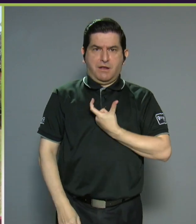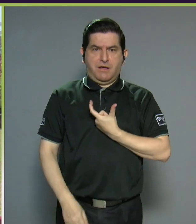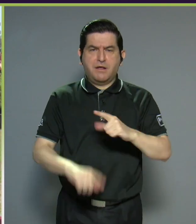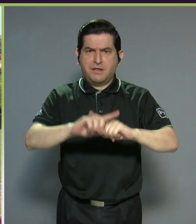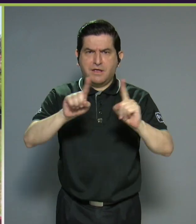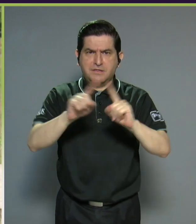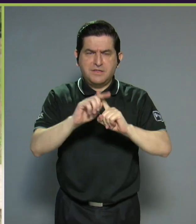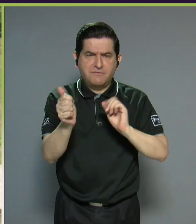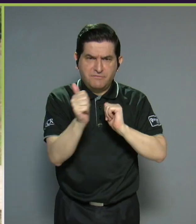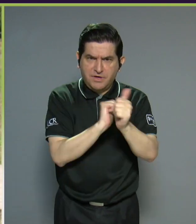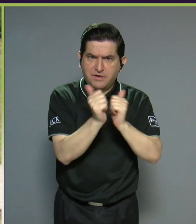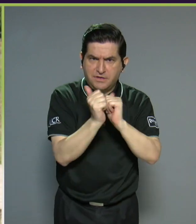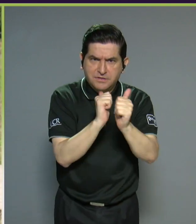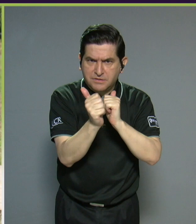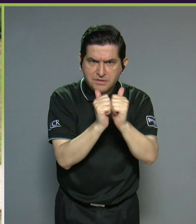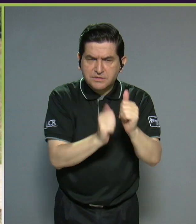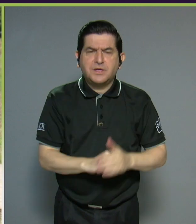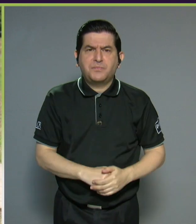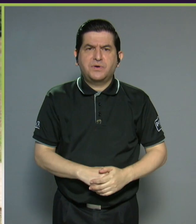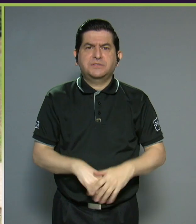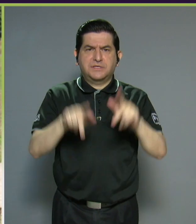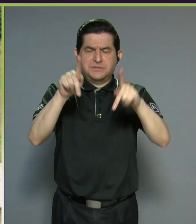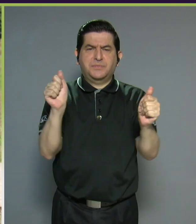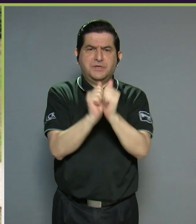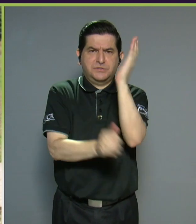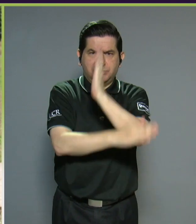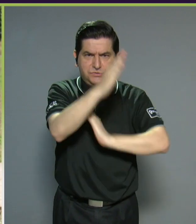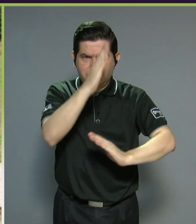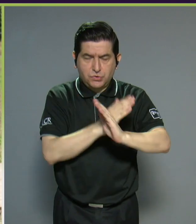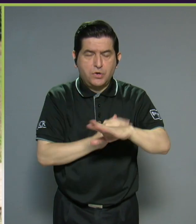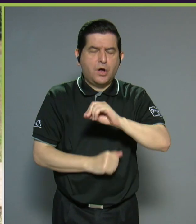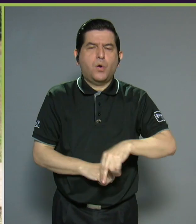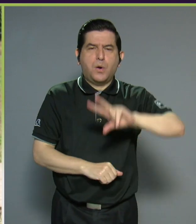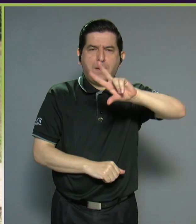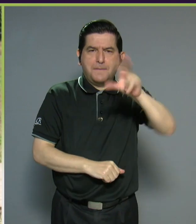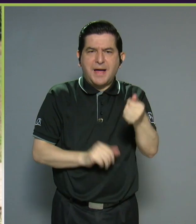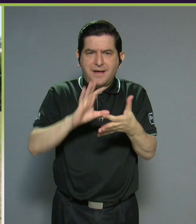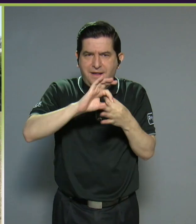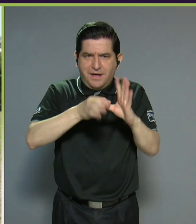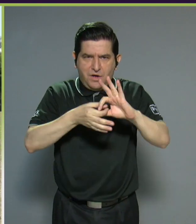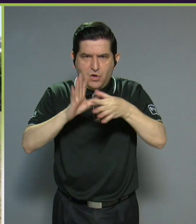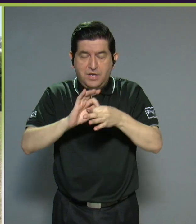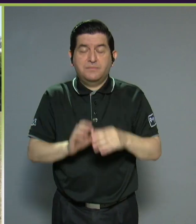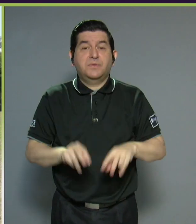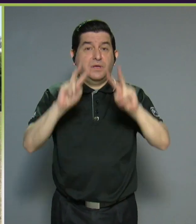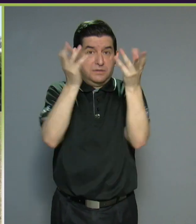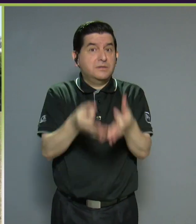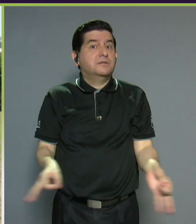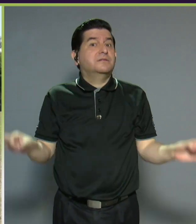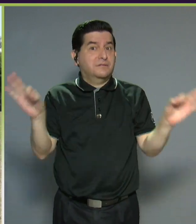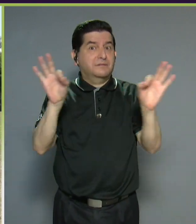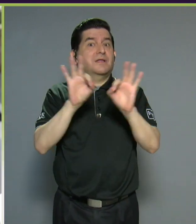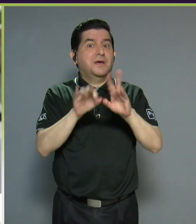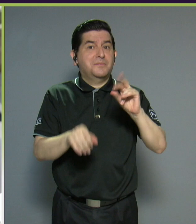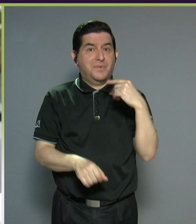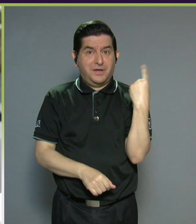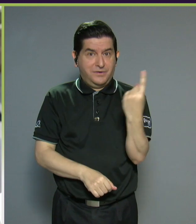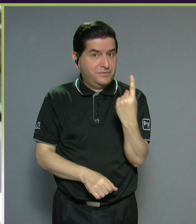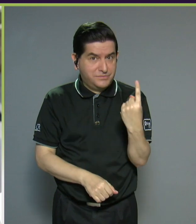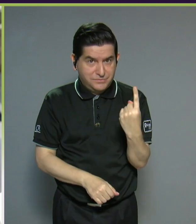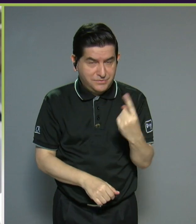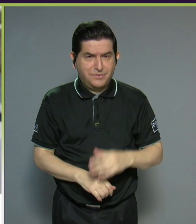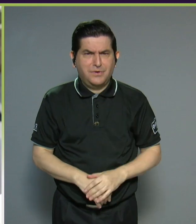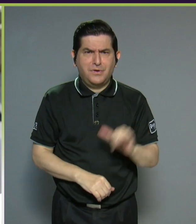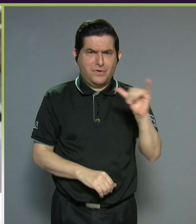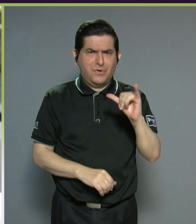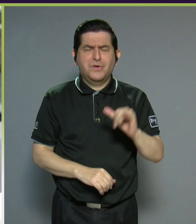los deportes con para personas con discapacidad o paralímpicos. Es un tema importante porque no solo eso, sino que